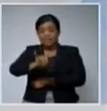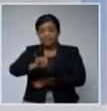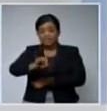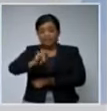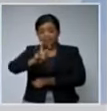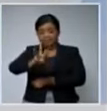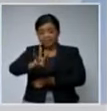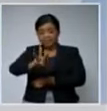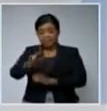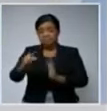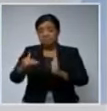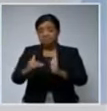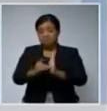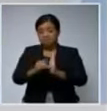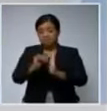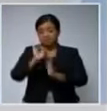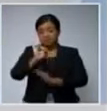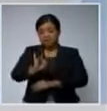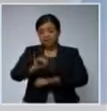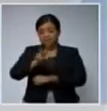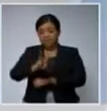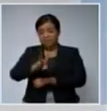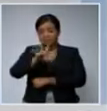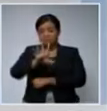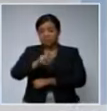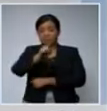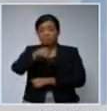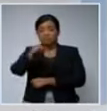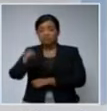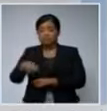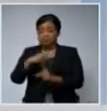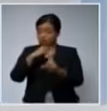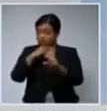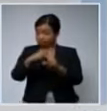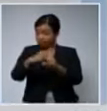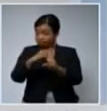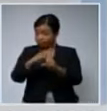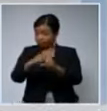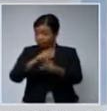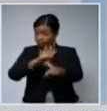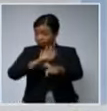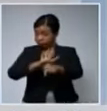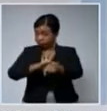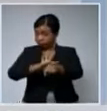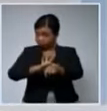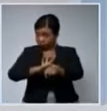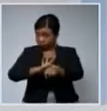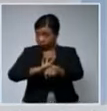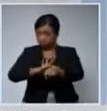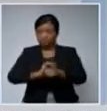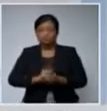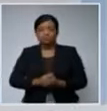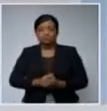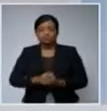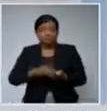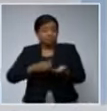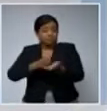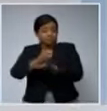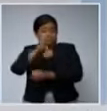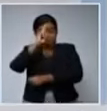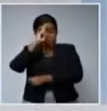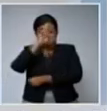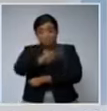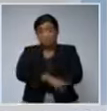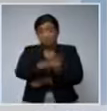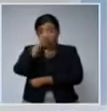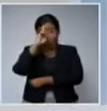63.725 pacientes, personas que se han diagnosticado con la enfermedad, se mantienen ingresados, como